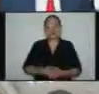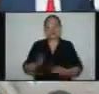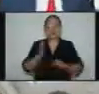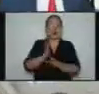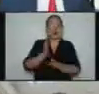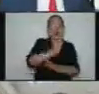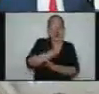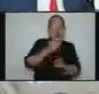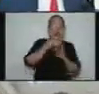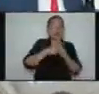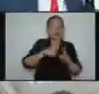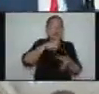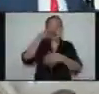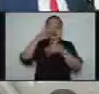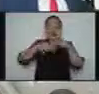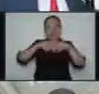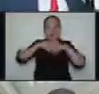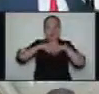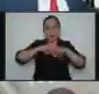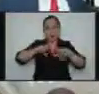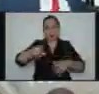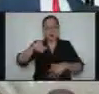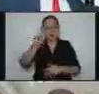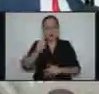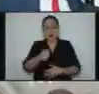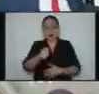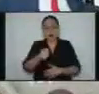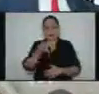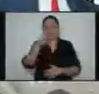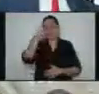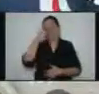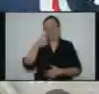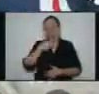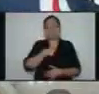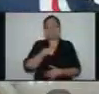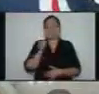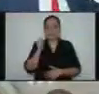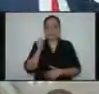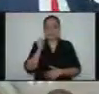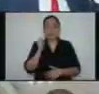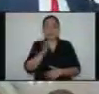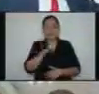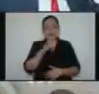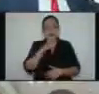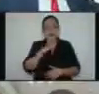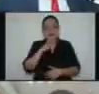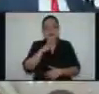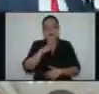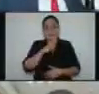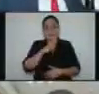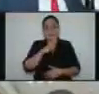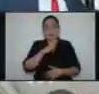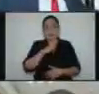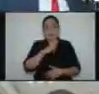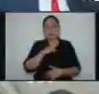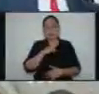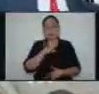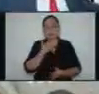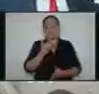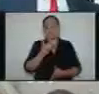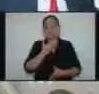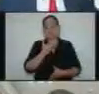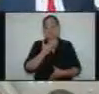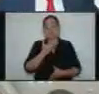precampaña. Y bueno, para mí sería que la posición que